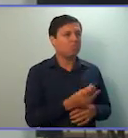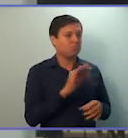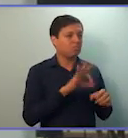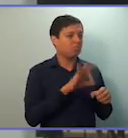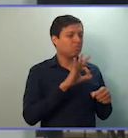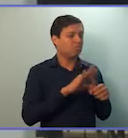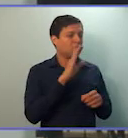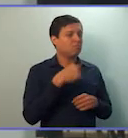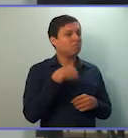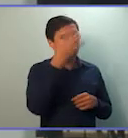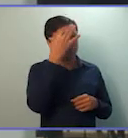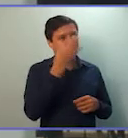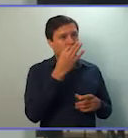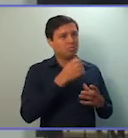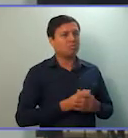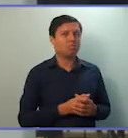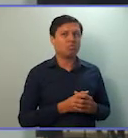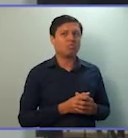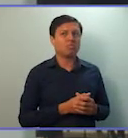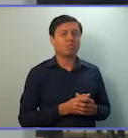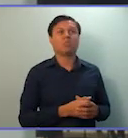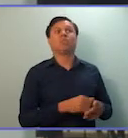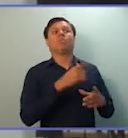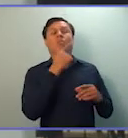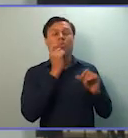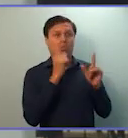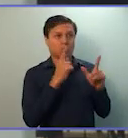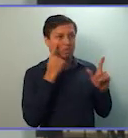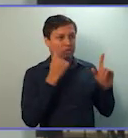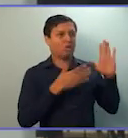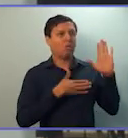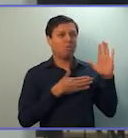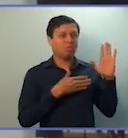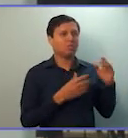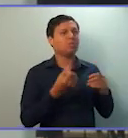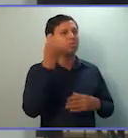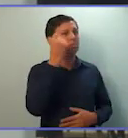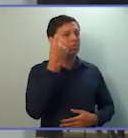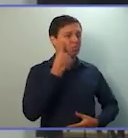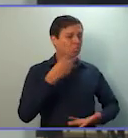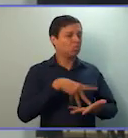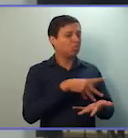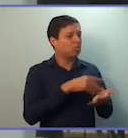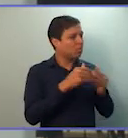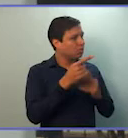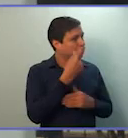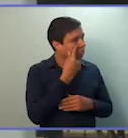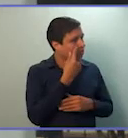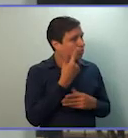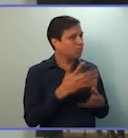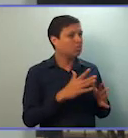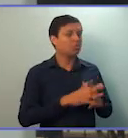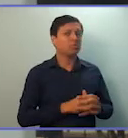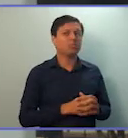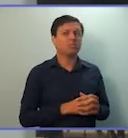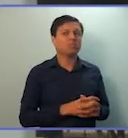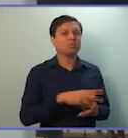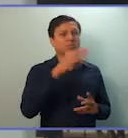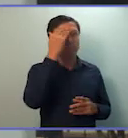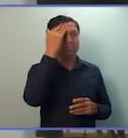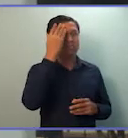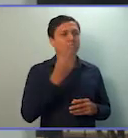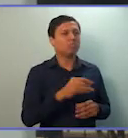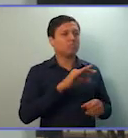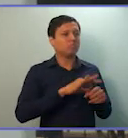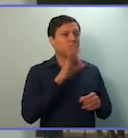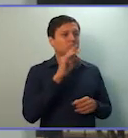creo que es algo comprometedor y importante que los ciudadanos también estemos pendientes porque ya sabemos que el día de